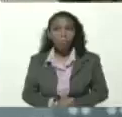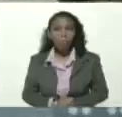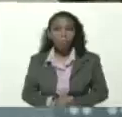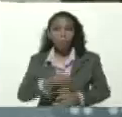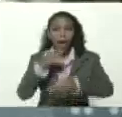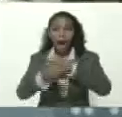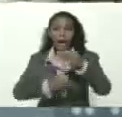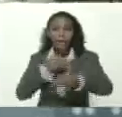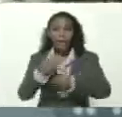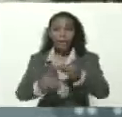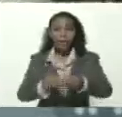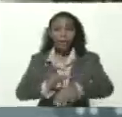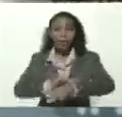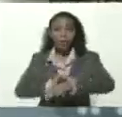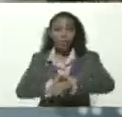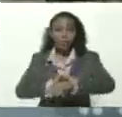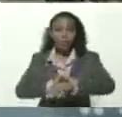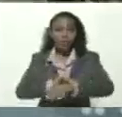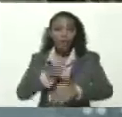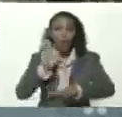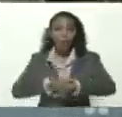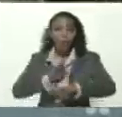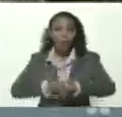llevándole el pulso a lo que está aconteciendo.